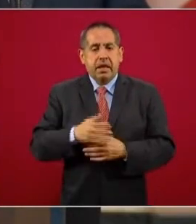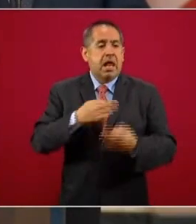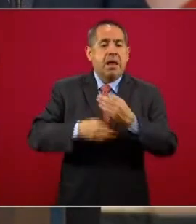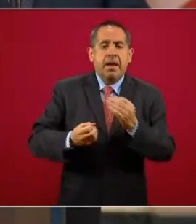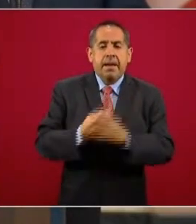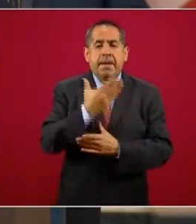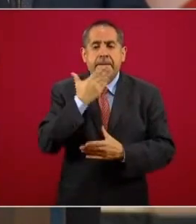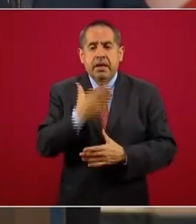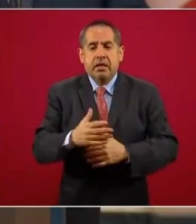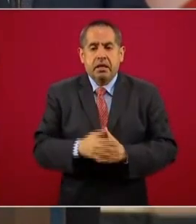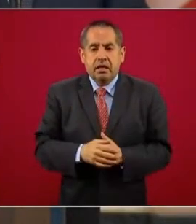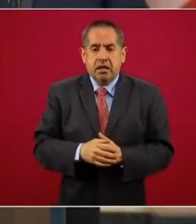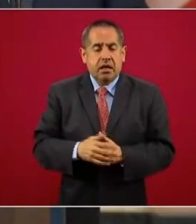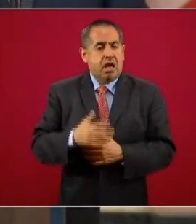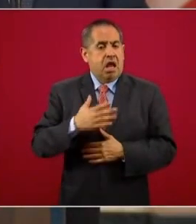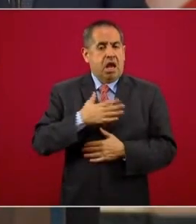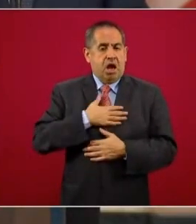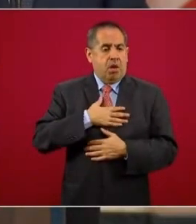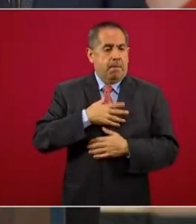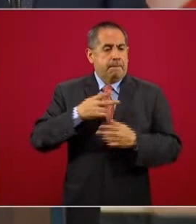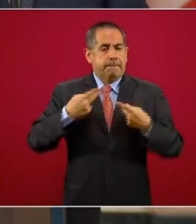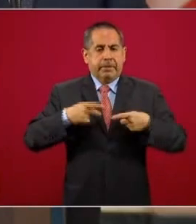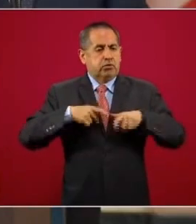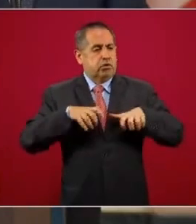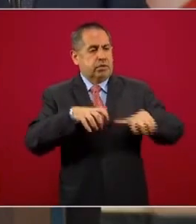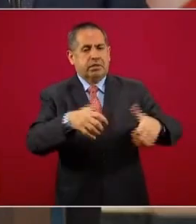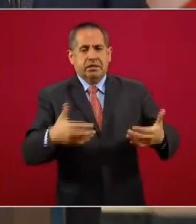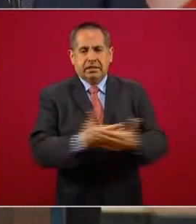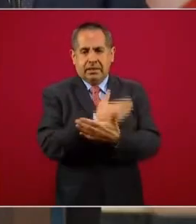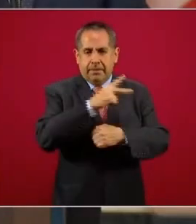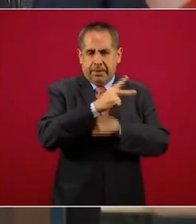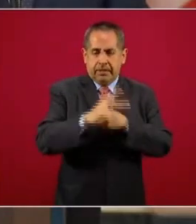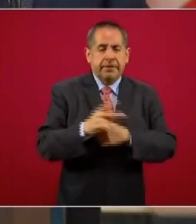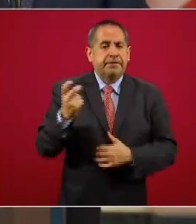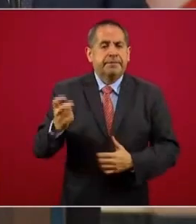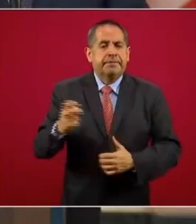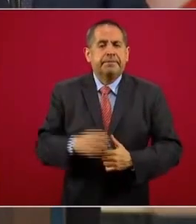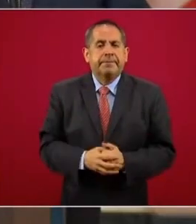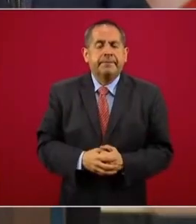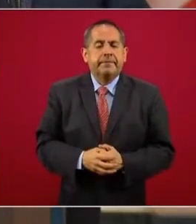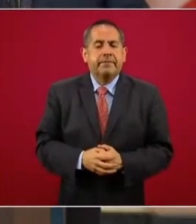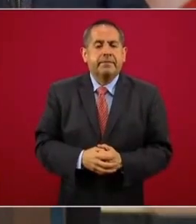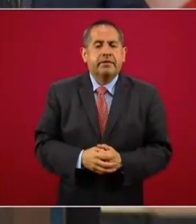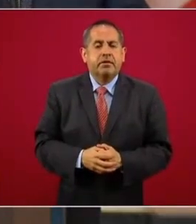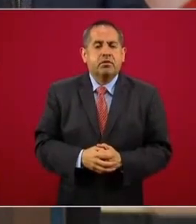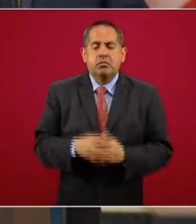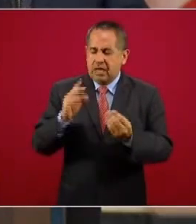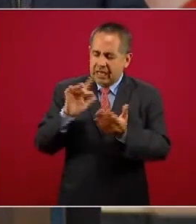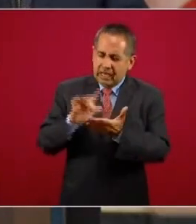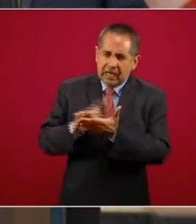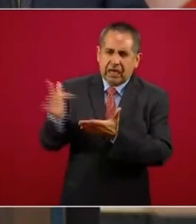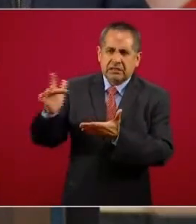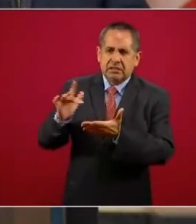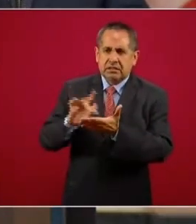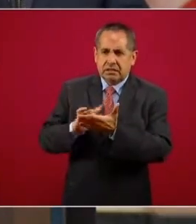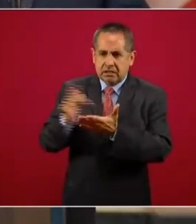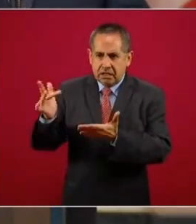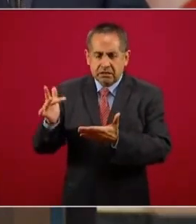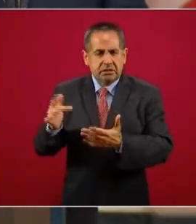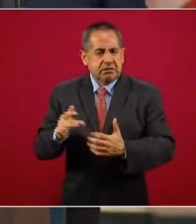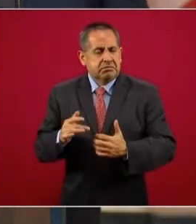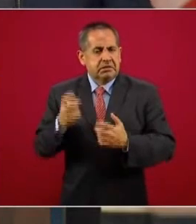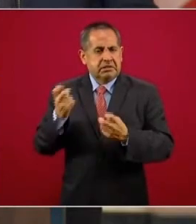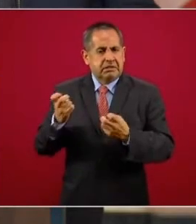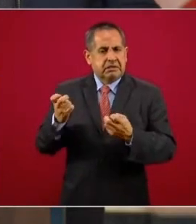vaya bien a nuestro pueblo por eso agradecemos mucho